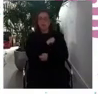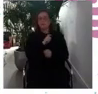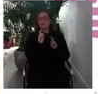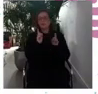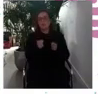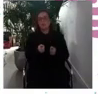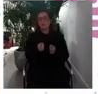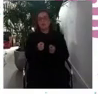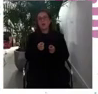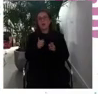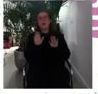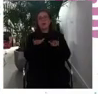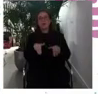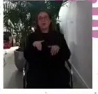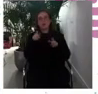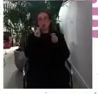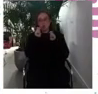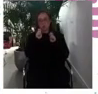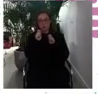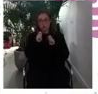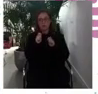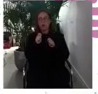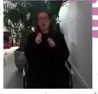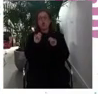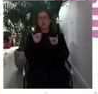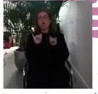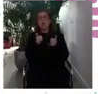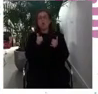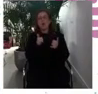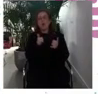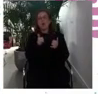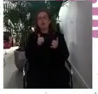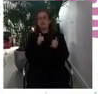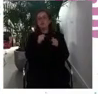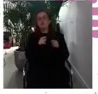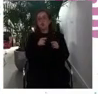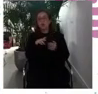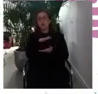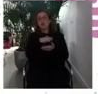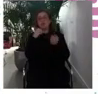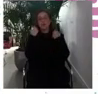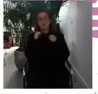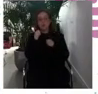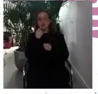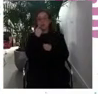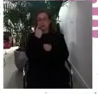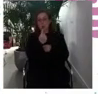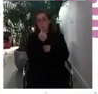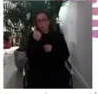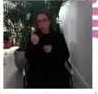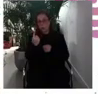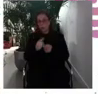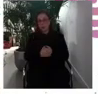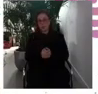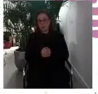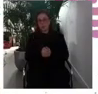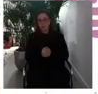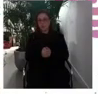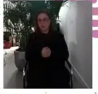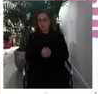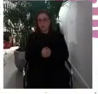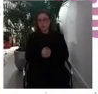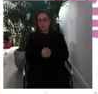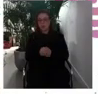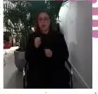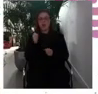Patrimonio y Turismo, jornadas de juegos antiguos para niños en Plaza de Deportes número 1